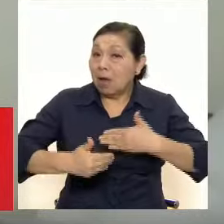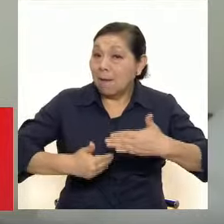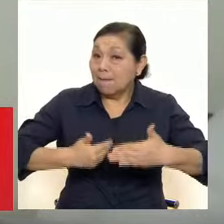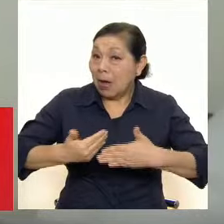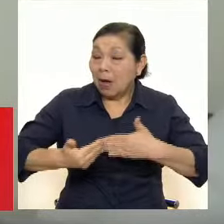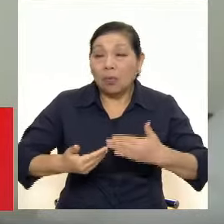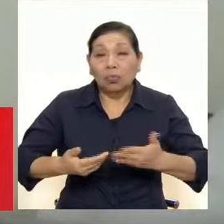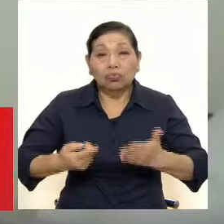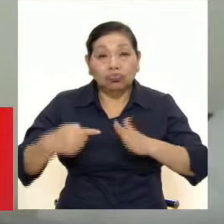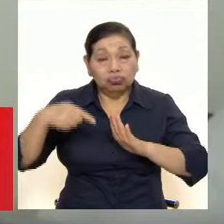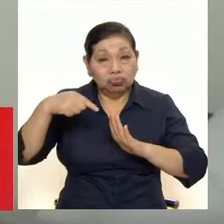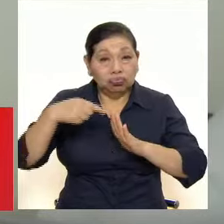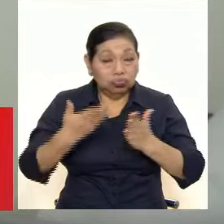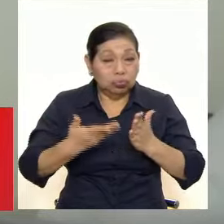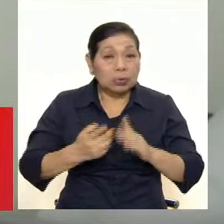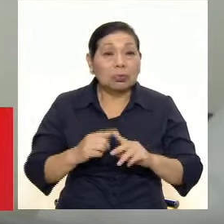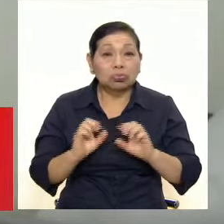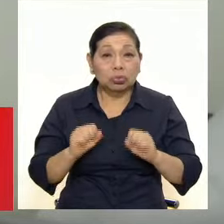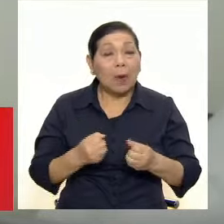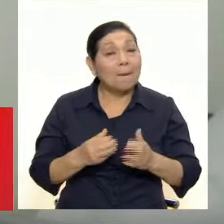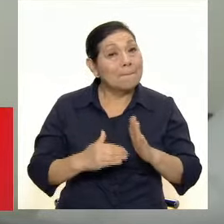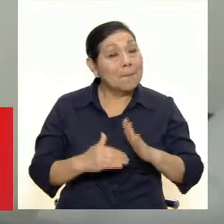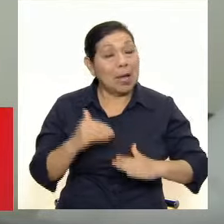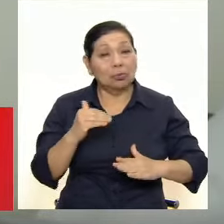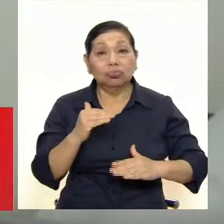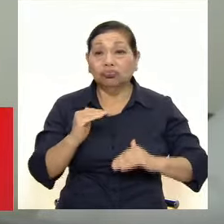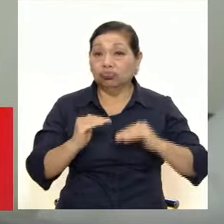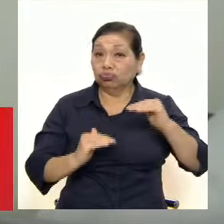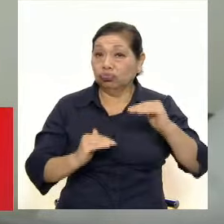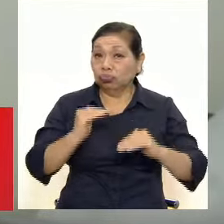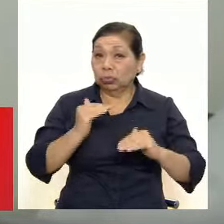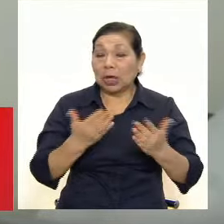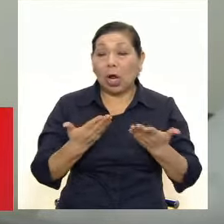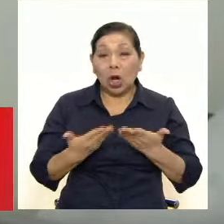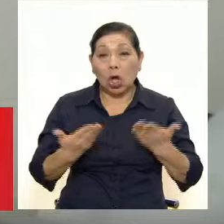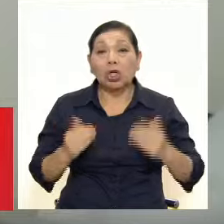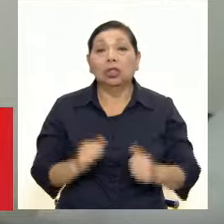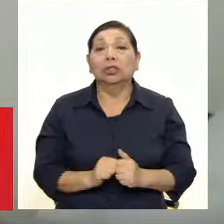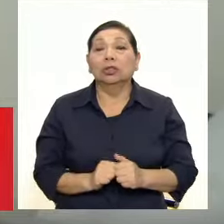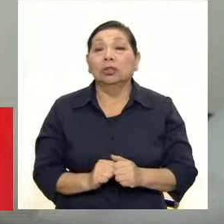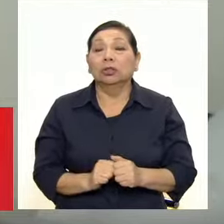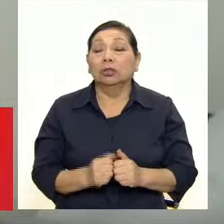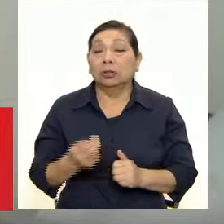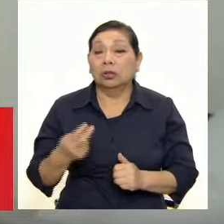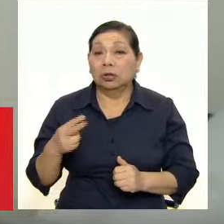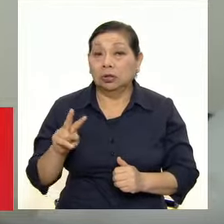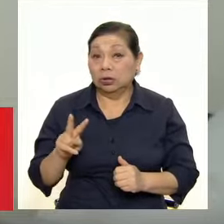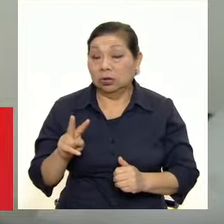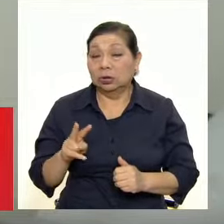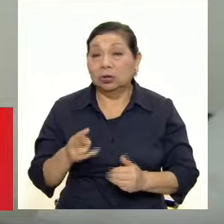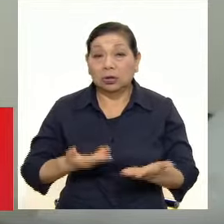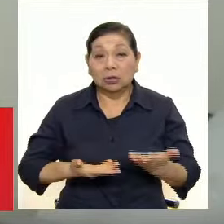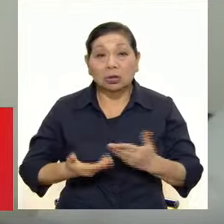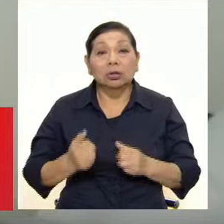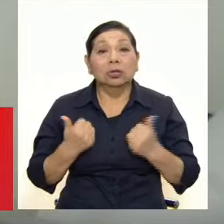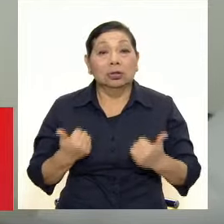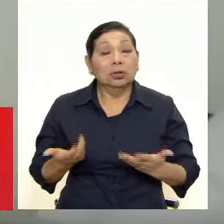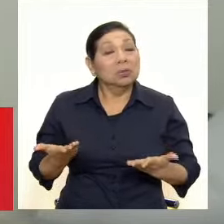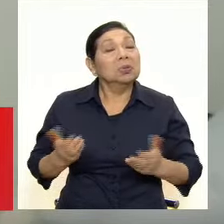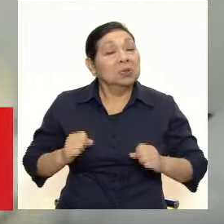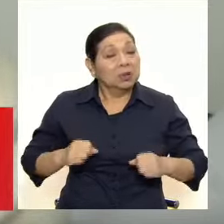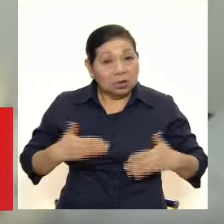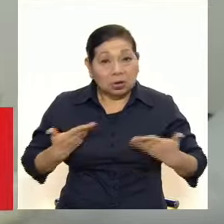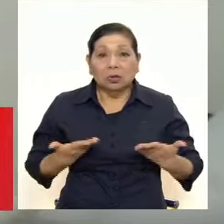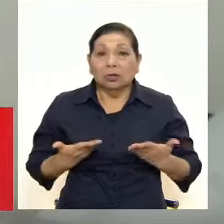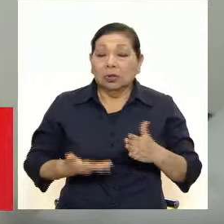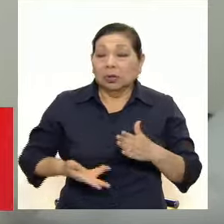la frontera sur de Bolivia un mayor intercambio de bienes y al haber un mayor intercambio de bienes existe la